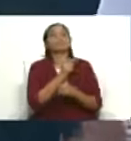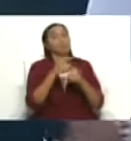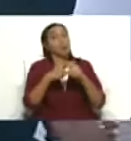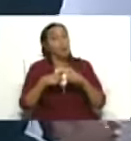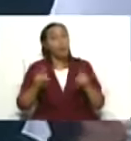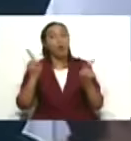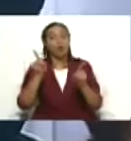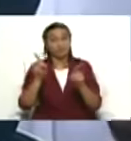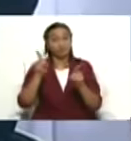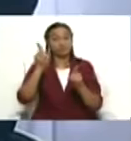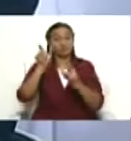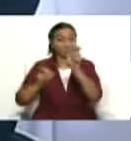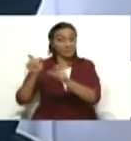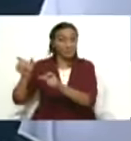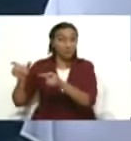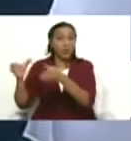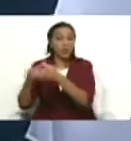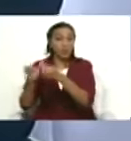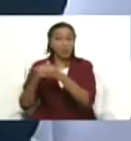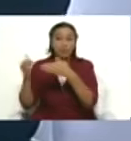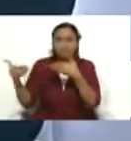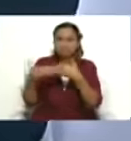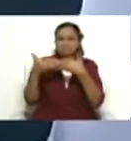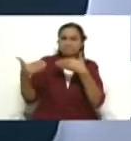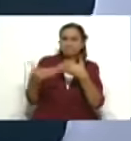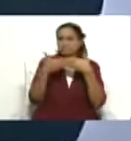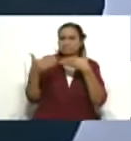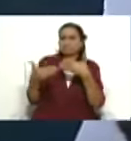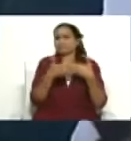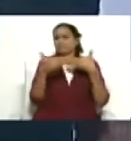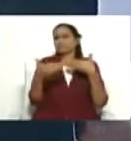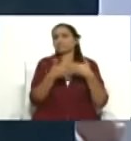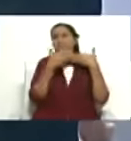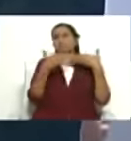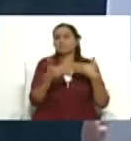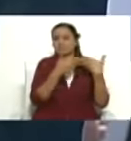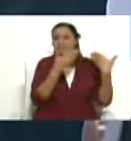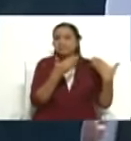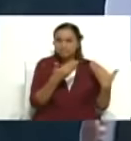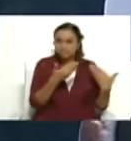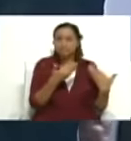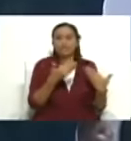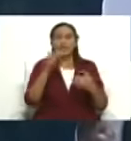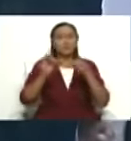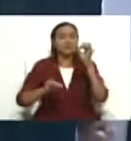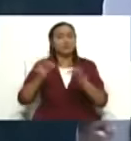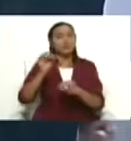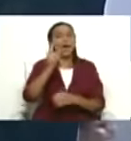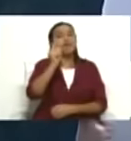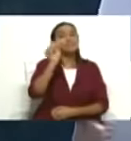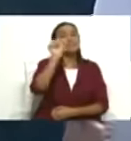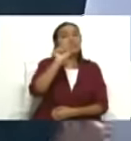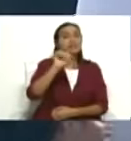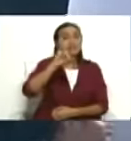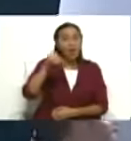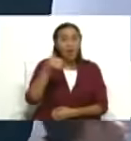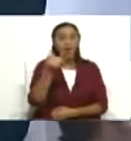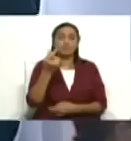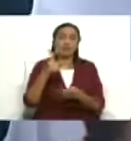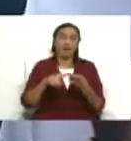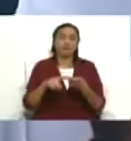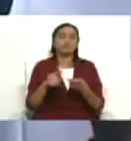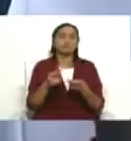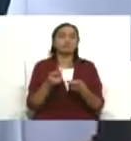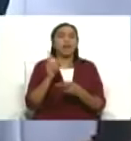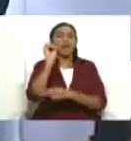son quienes no acatan las decisiones que tome el Tribunal Supremo de Justicia, el Poder Ejecutivo,